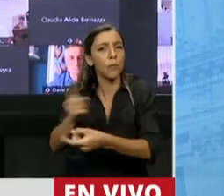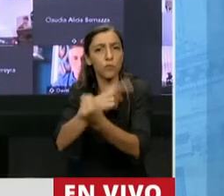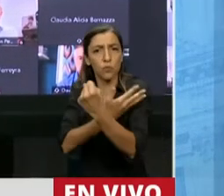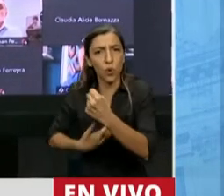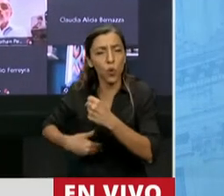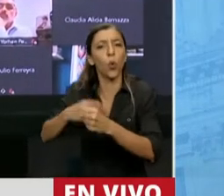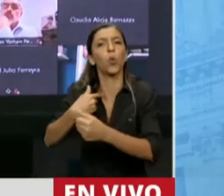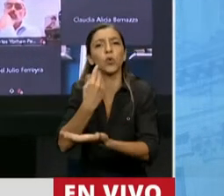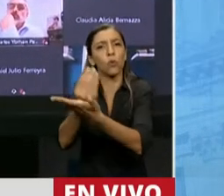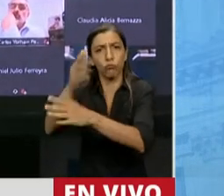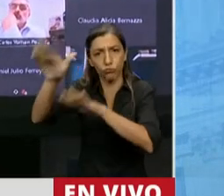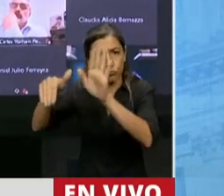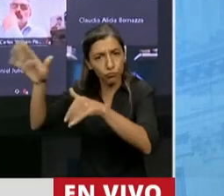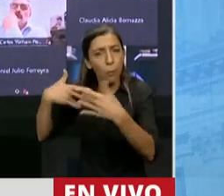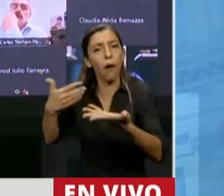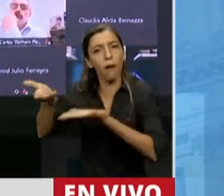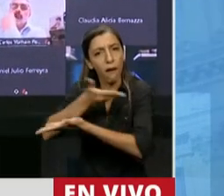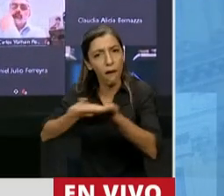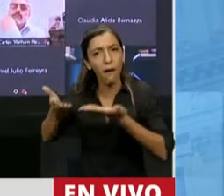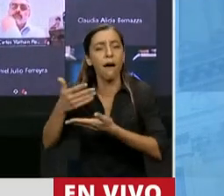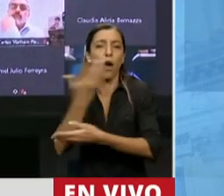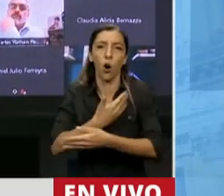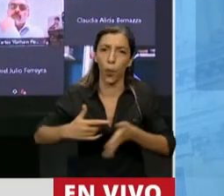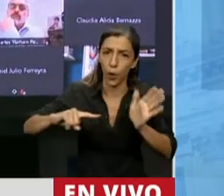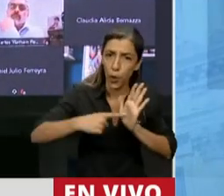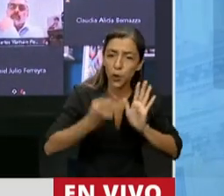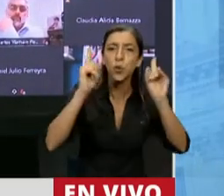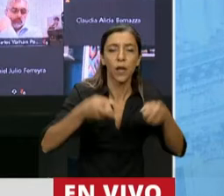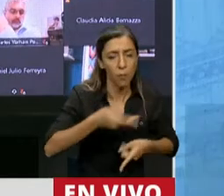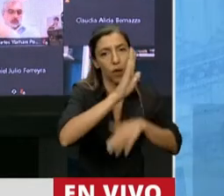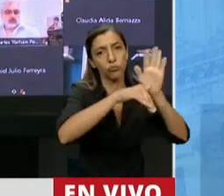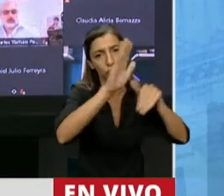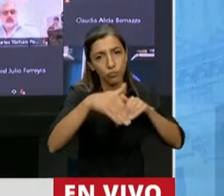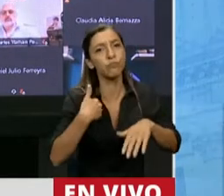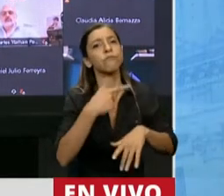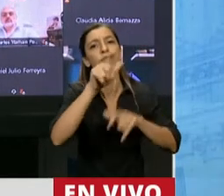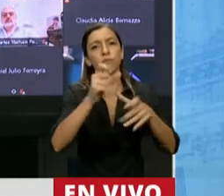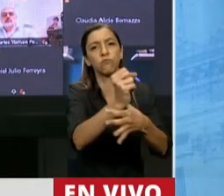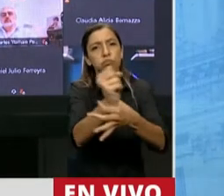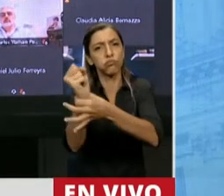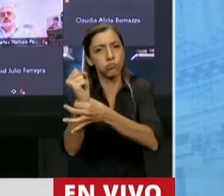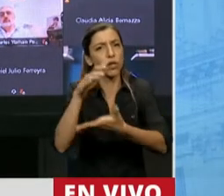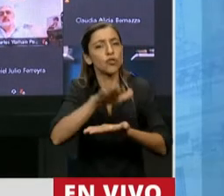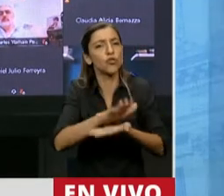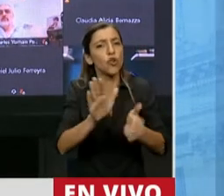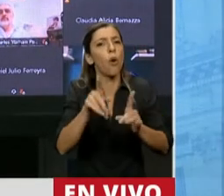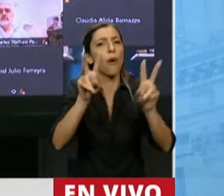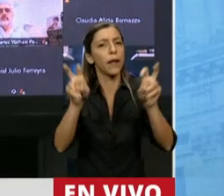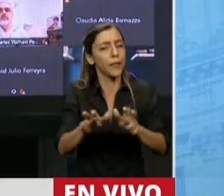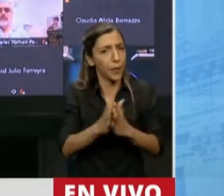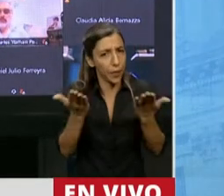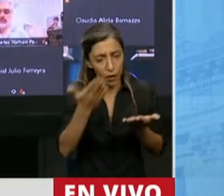a funcionarios del Gobierno de la Ciudad de Buenos Aires, a expertos en materias constitucionalistas,